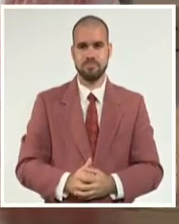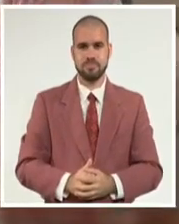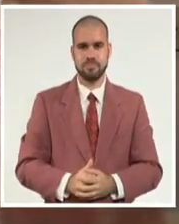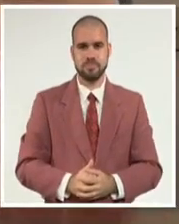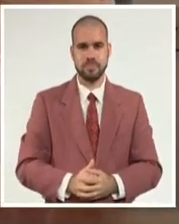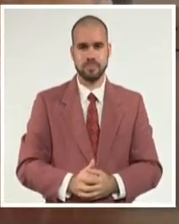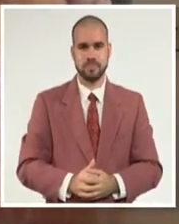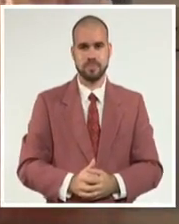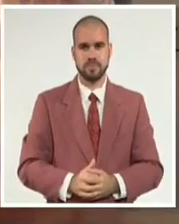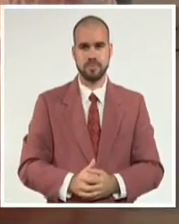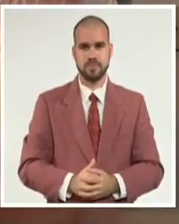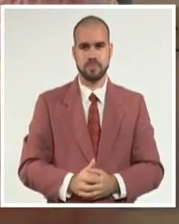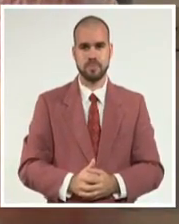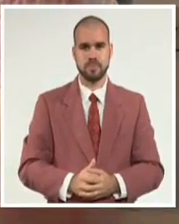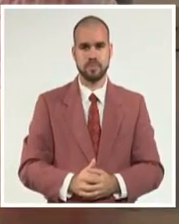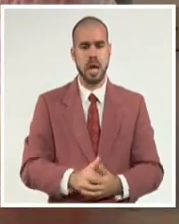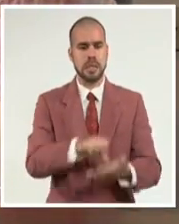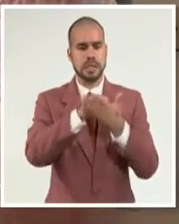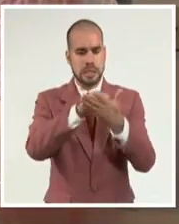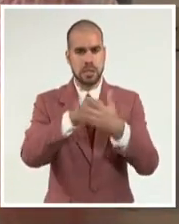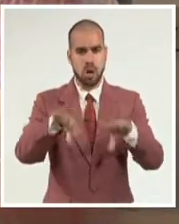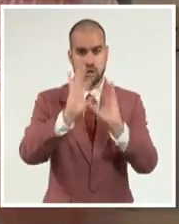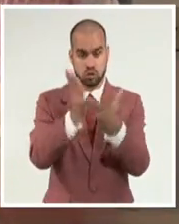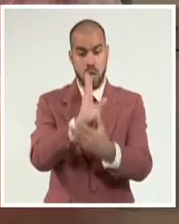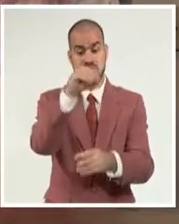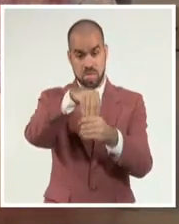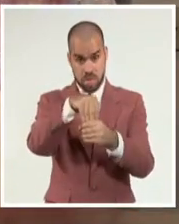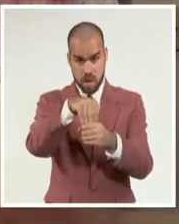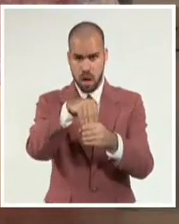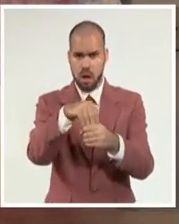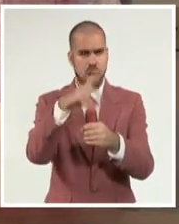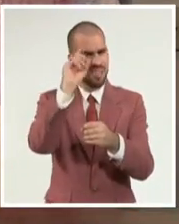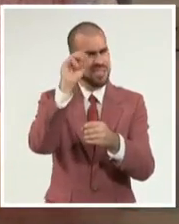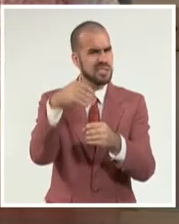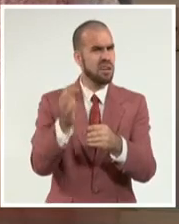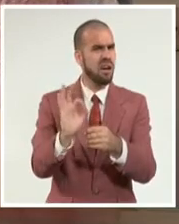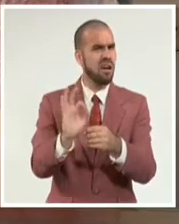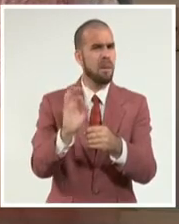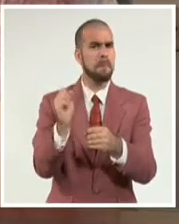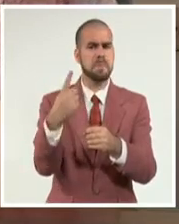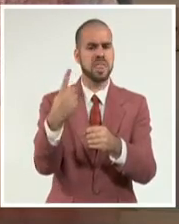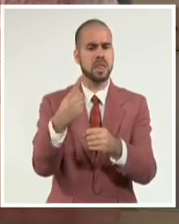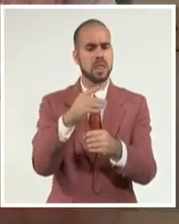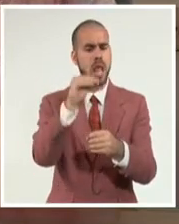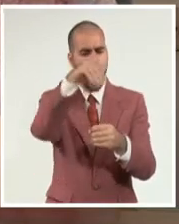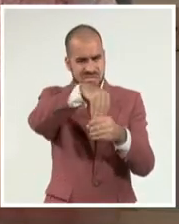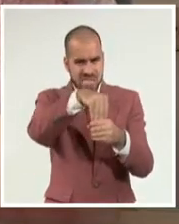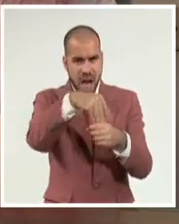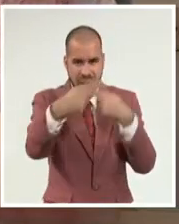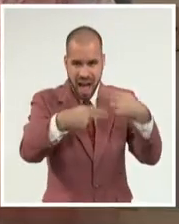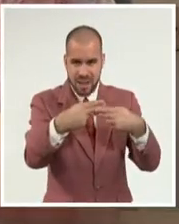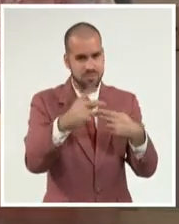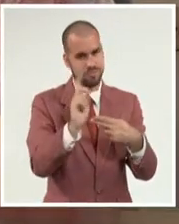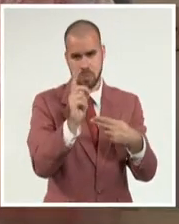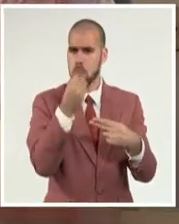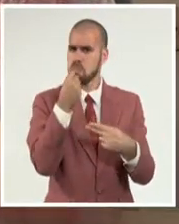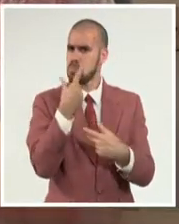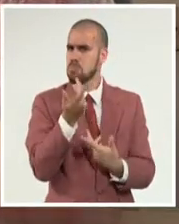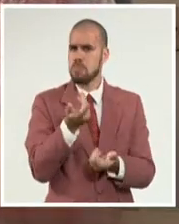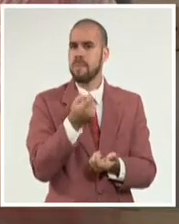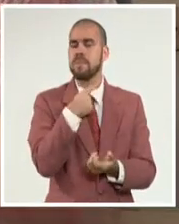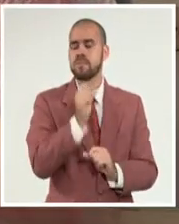los procesos y los servicios que brinda el centro no son hechos solamente en el centro. Tienen que ver, por ejemplo, con